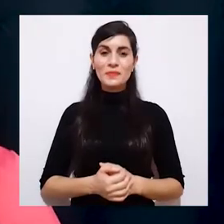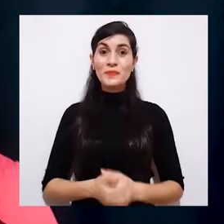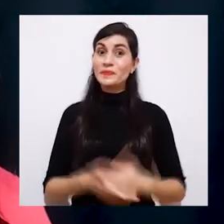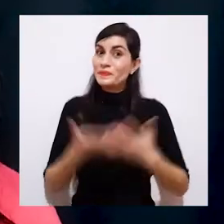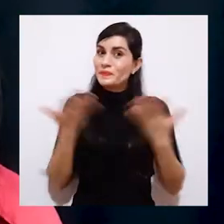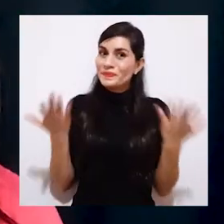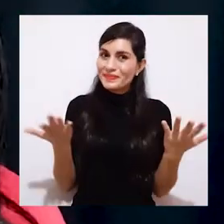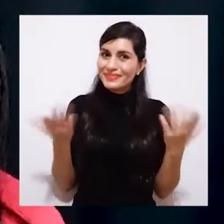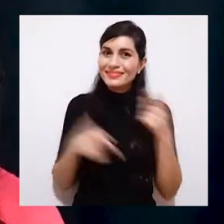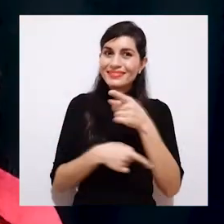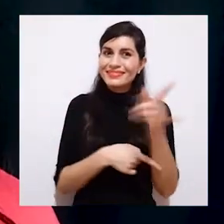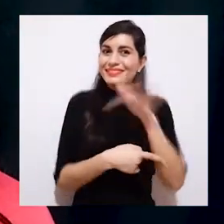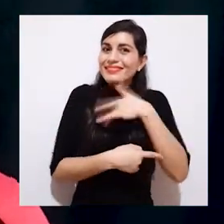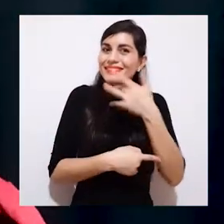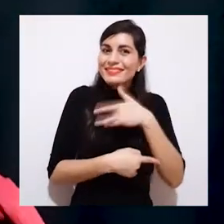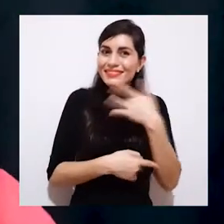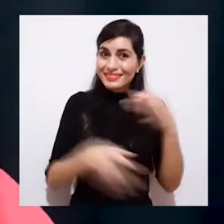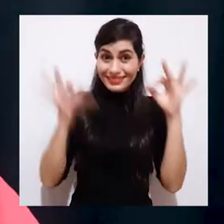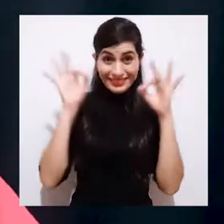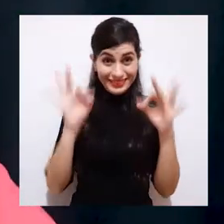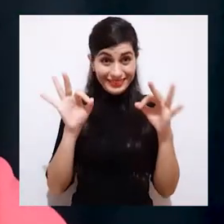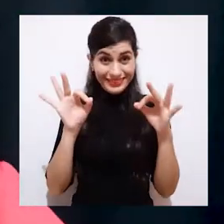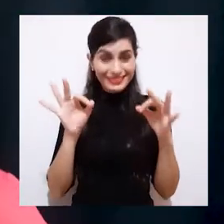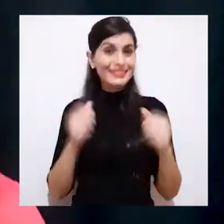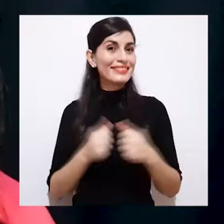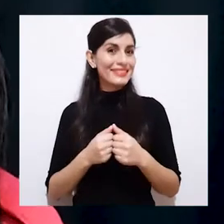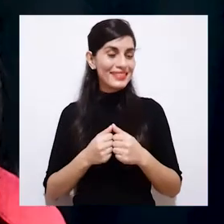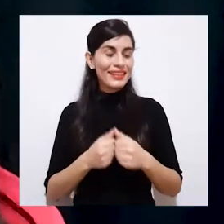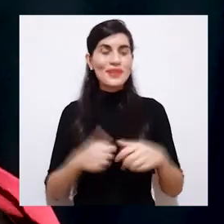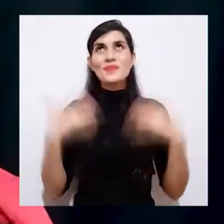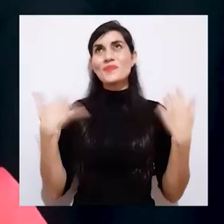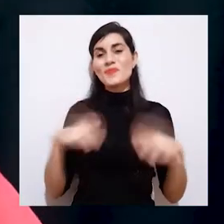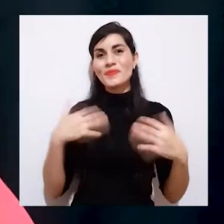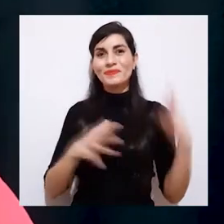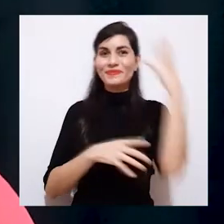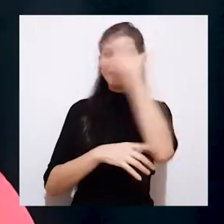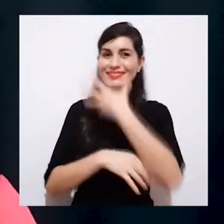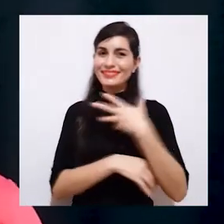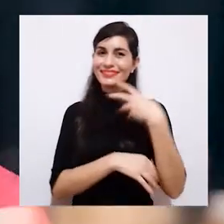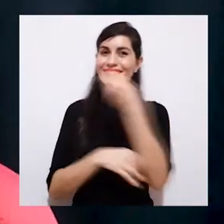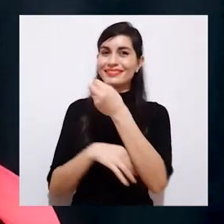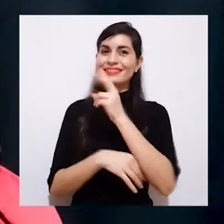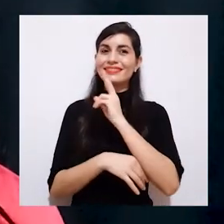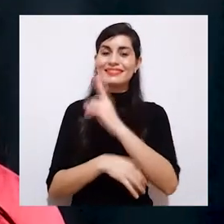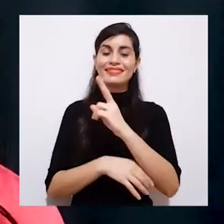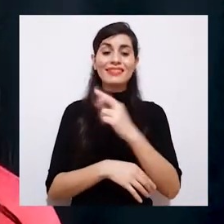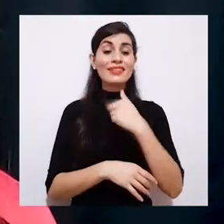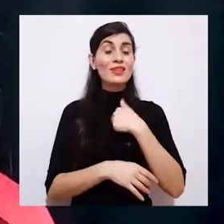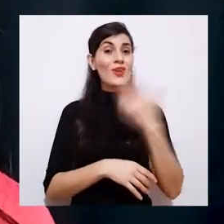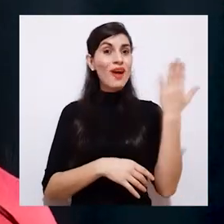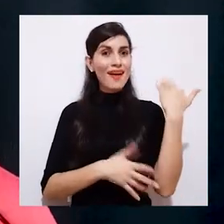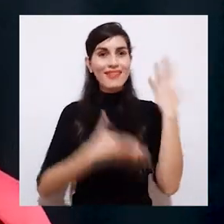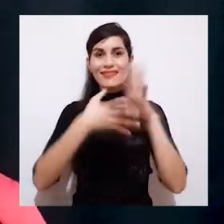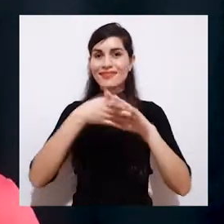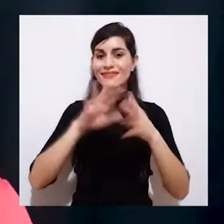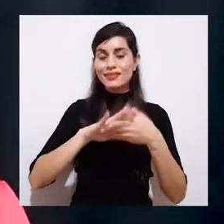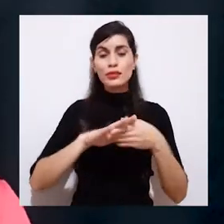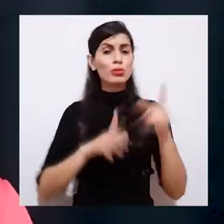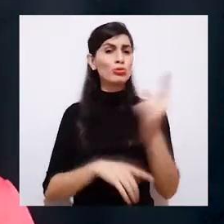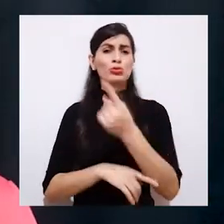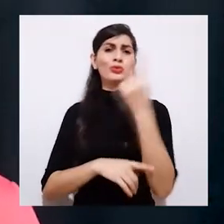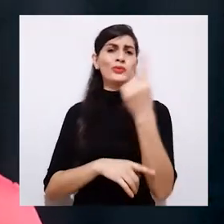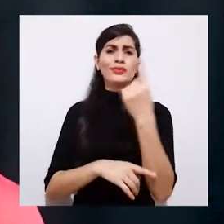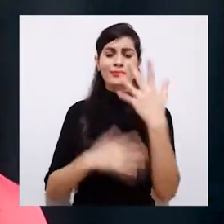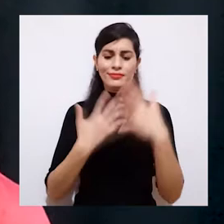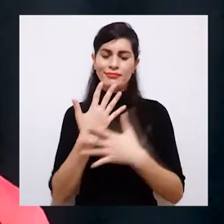Y bueno, cuéntenme, ¿qué tal les pareció ese efecto? La verdad que es fenomenal para recrear eso. Y bueno, como les comenté en el video, no solamente se lo pueden